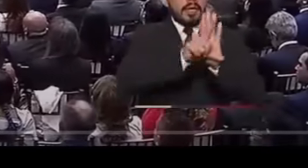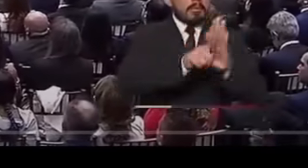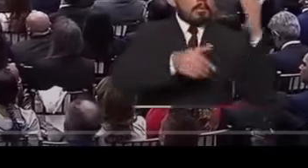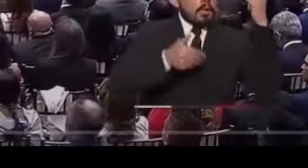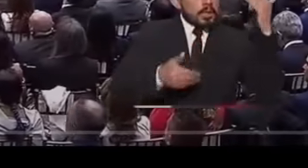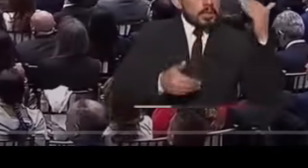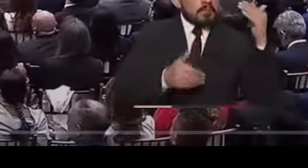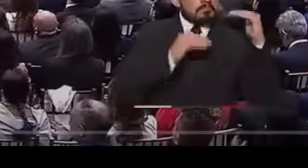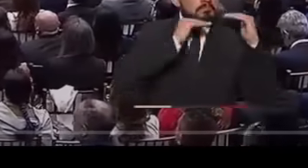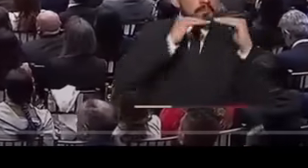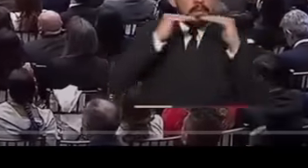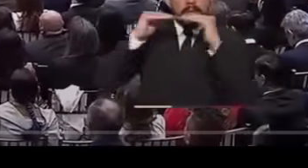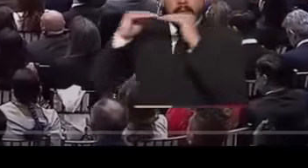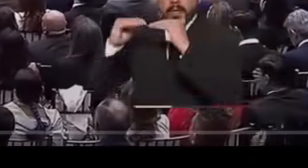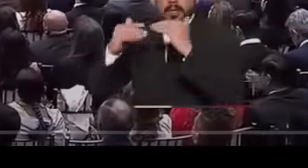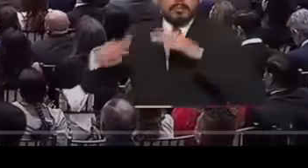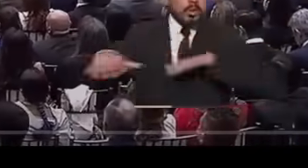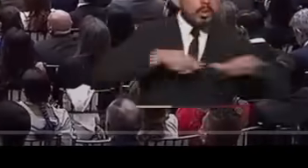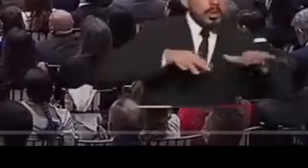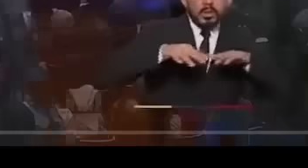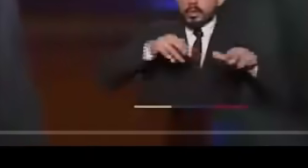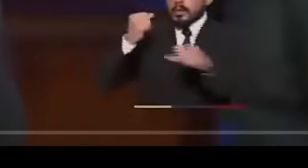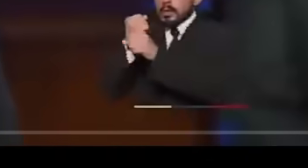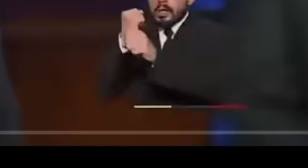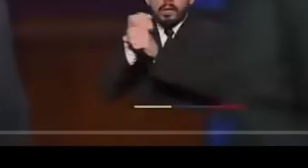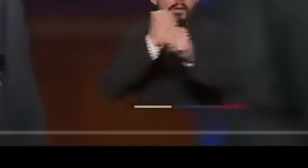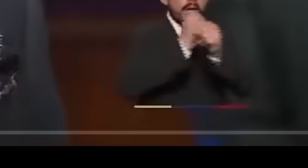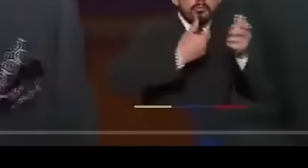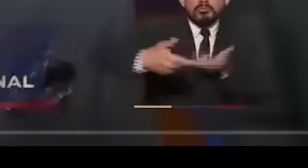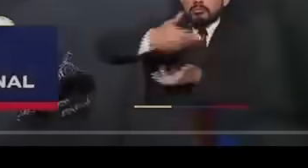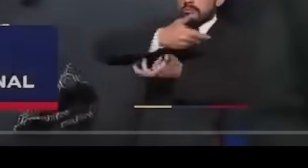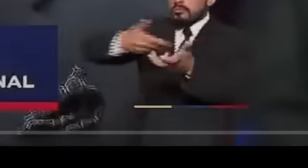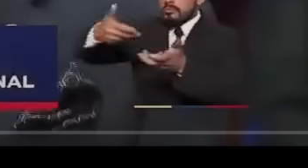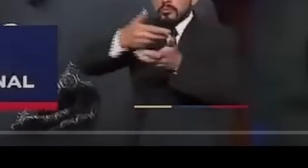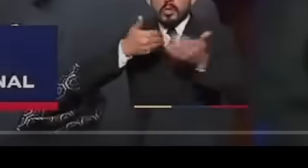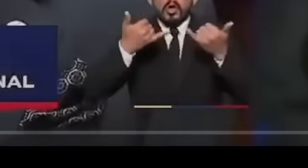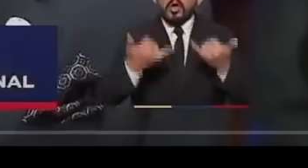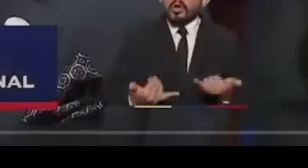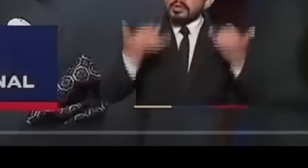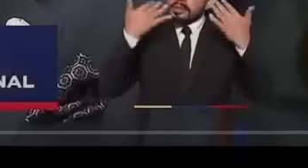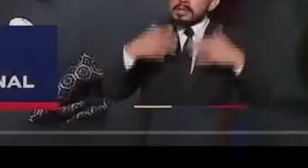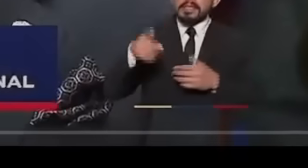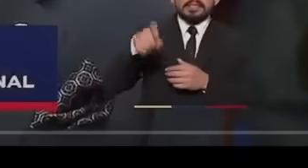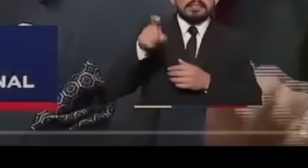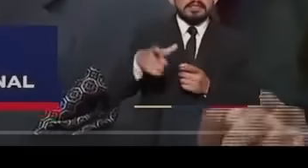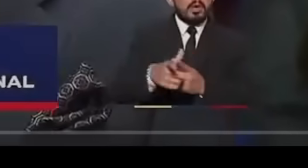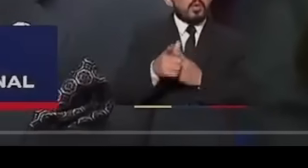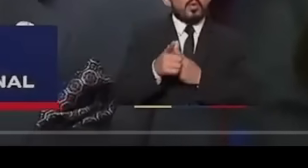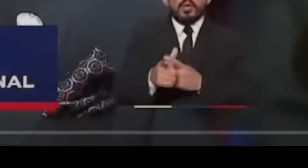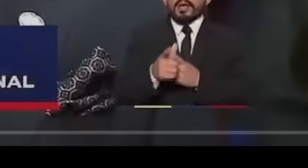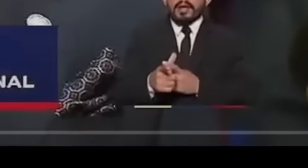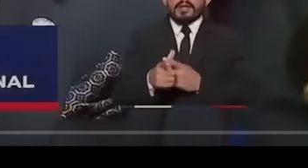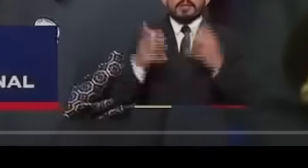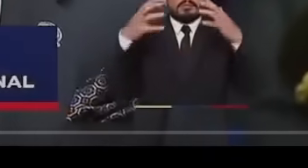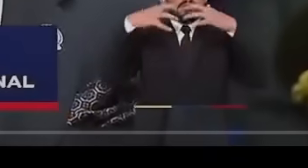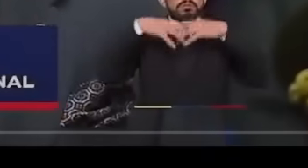política, y de trabajo coordinado con los demás poderes del Estado. Hoy más que nunca, por la gravísima crisis